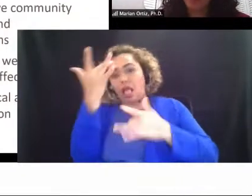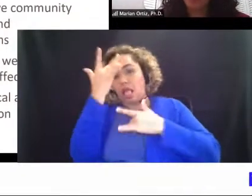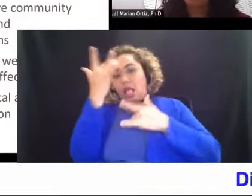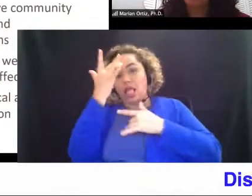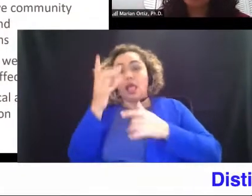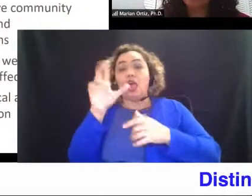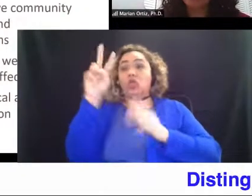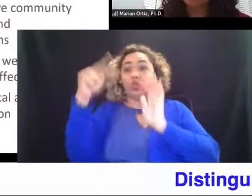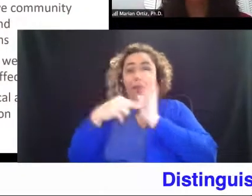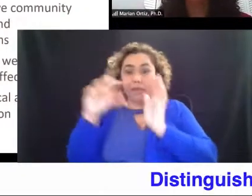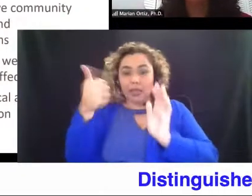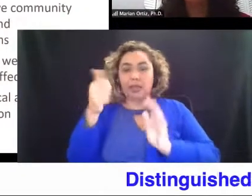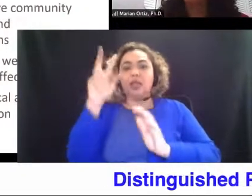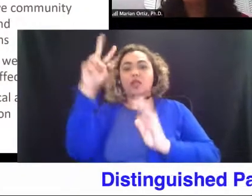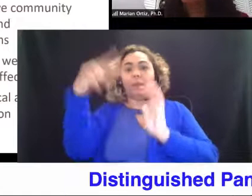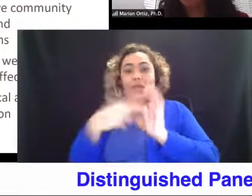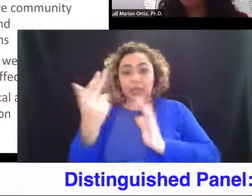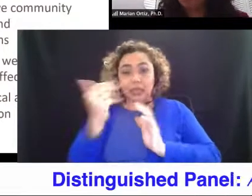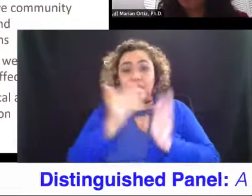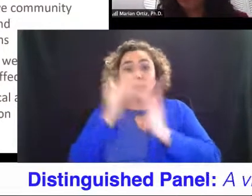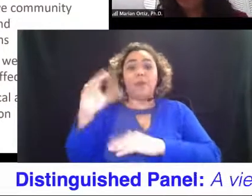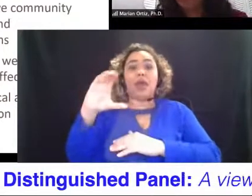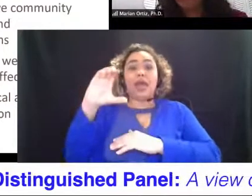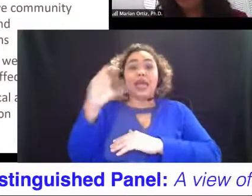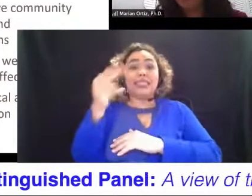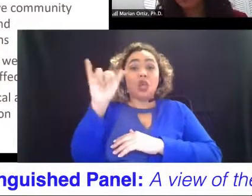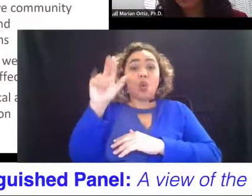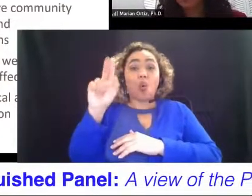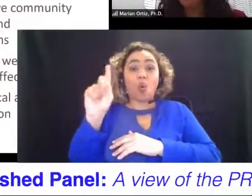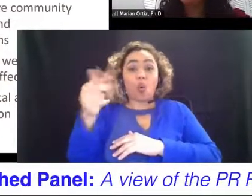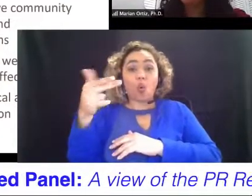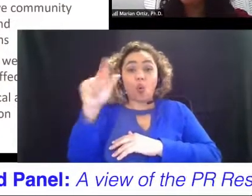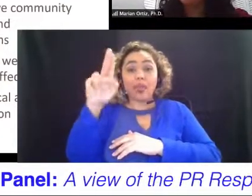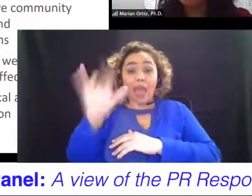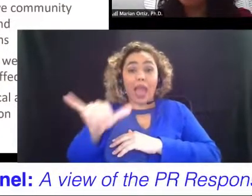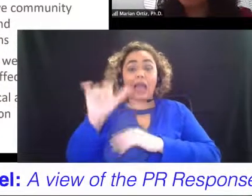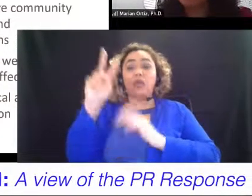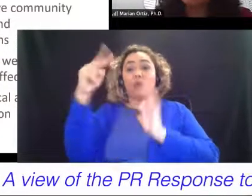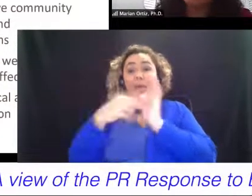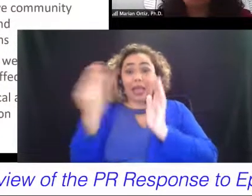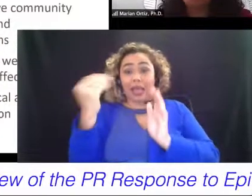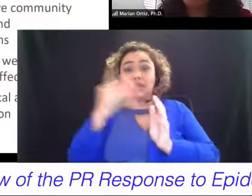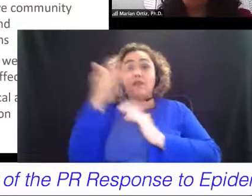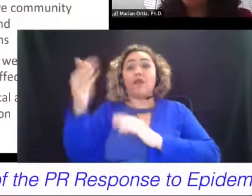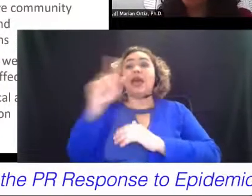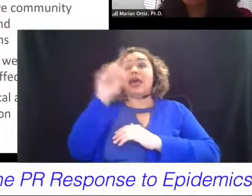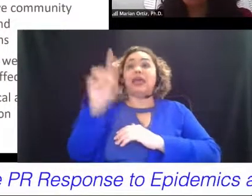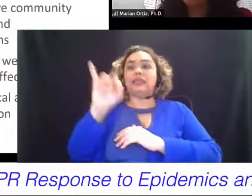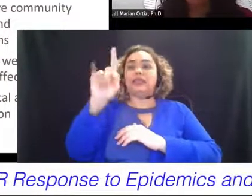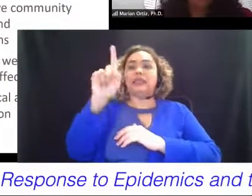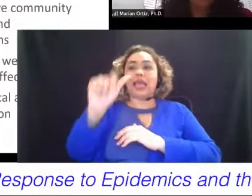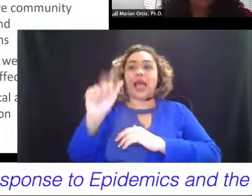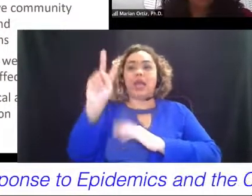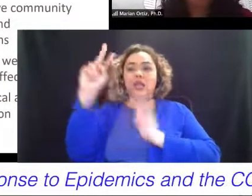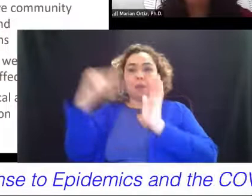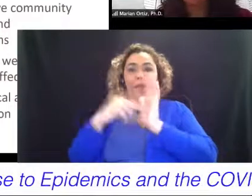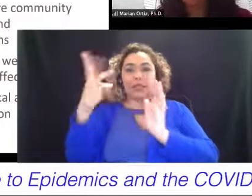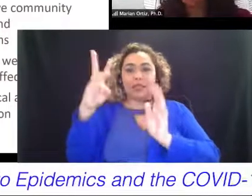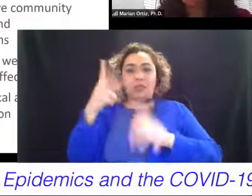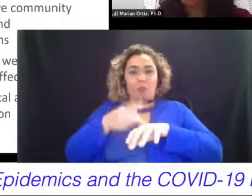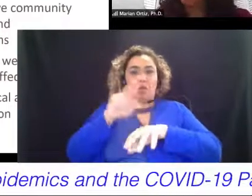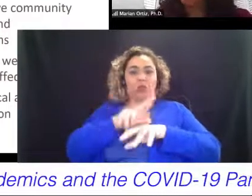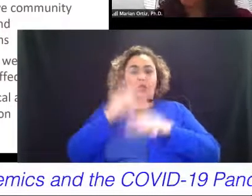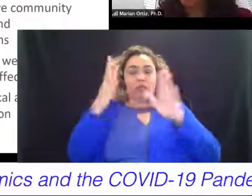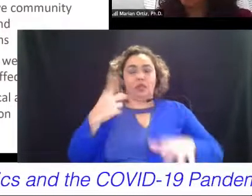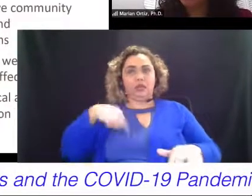2010, 2013, luego chikungunya en el 2014, Zika en el 2016. Y quiero hablarles un poquito, creo que los puertorriqueños vamos a recordar